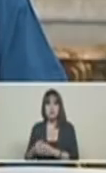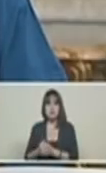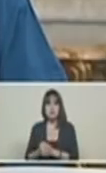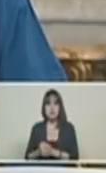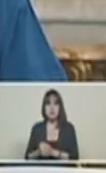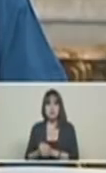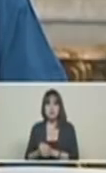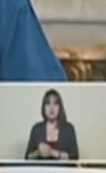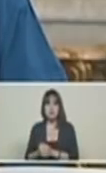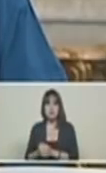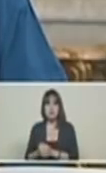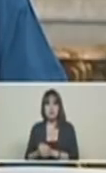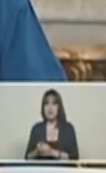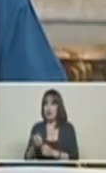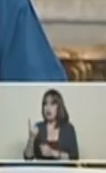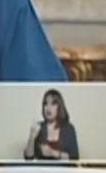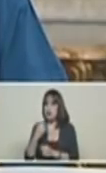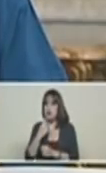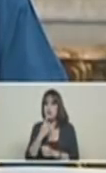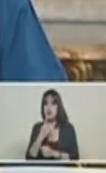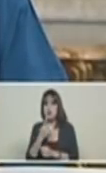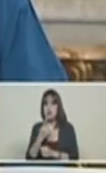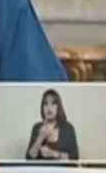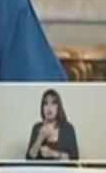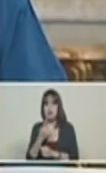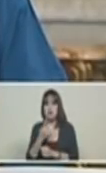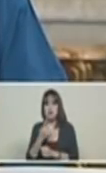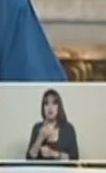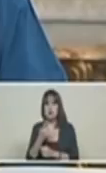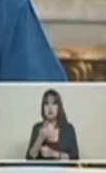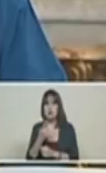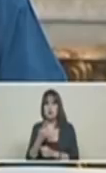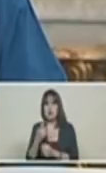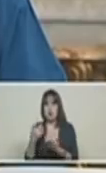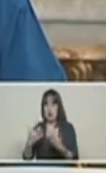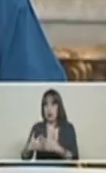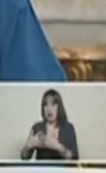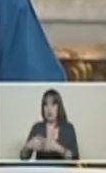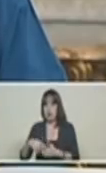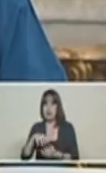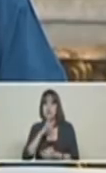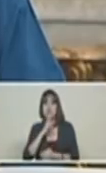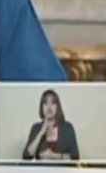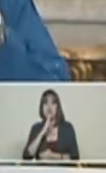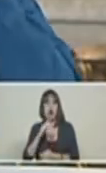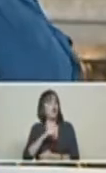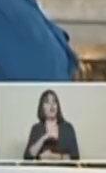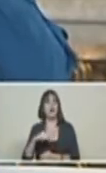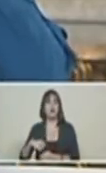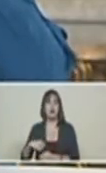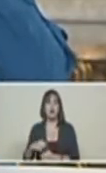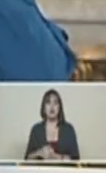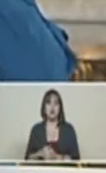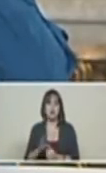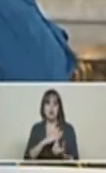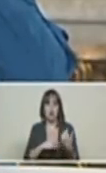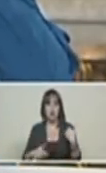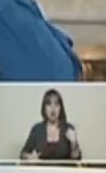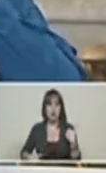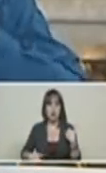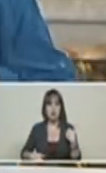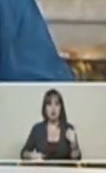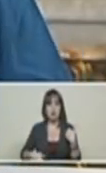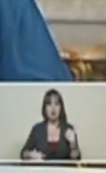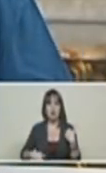Hubo una reunión ayer, ¿no?, con los dueños de los bancos privados y los presidentes de los bancos